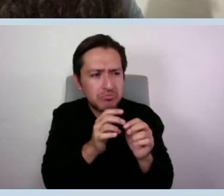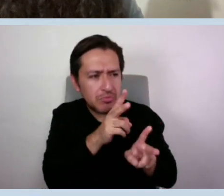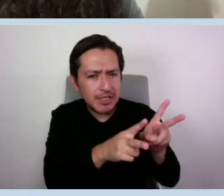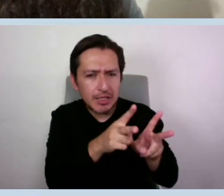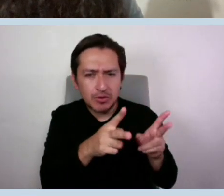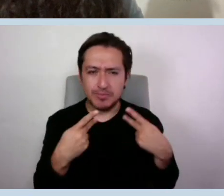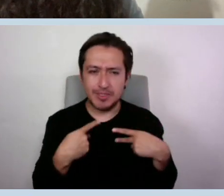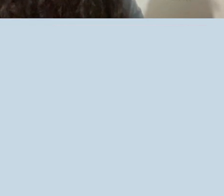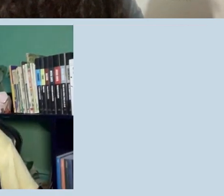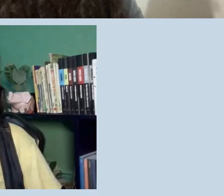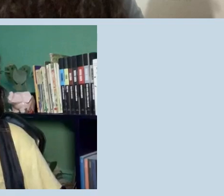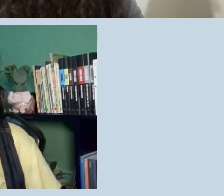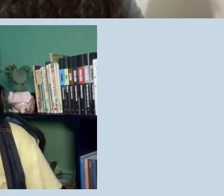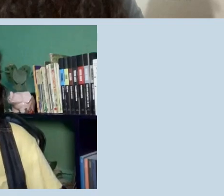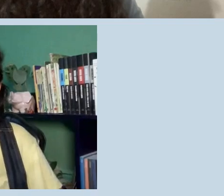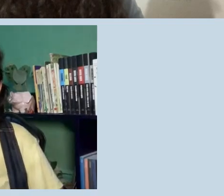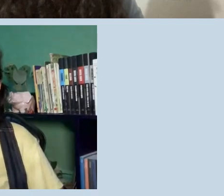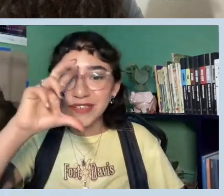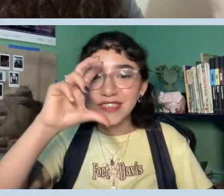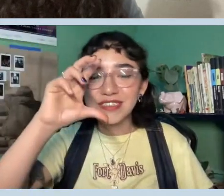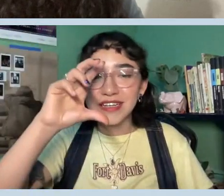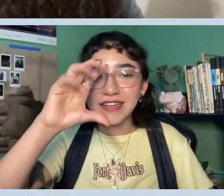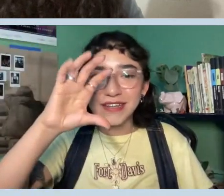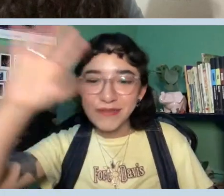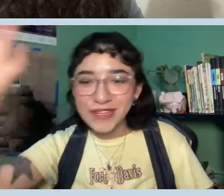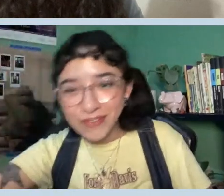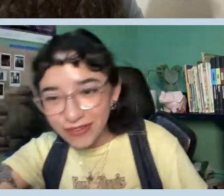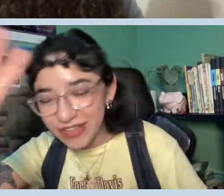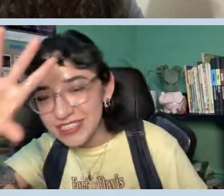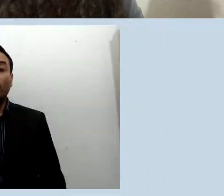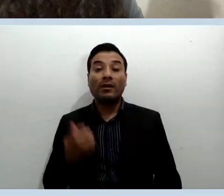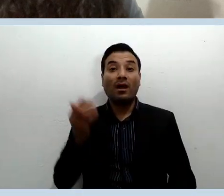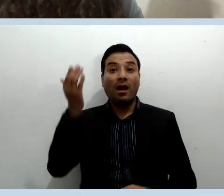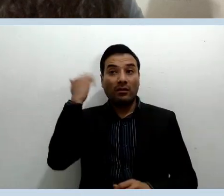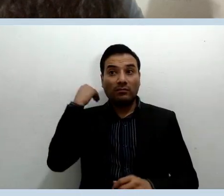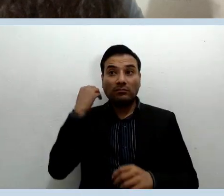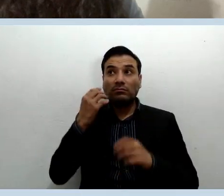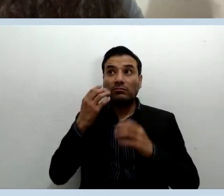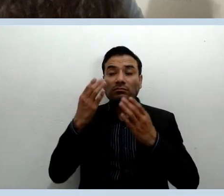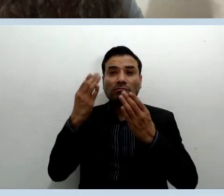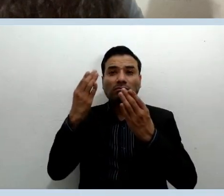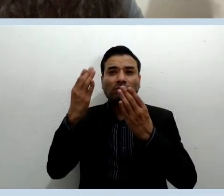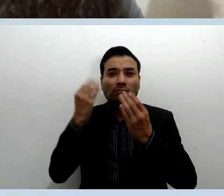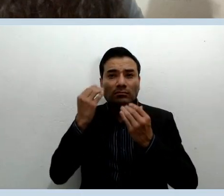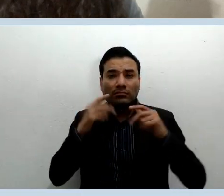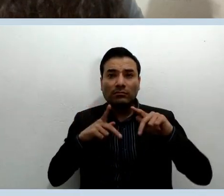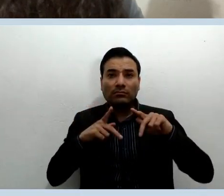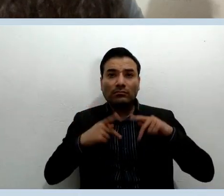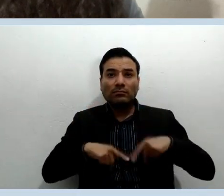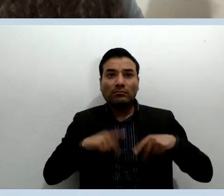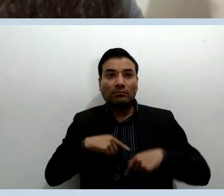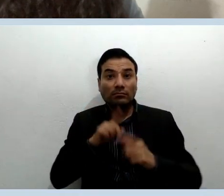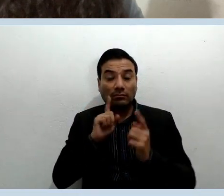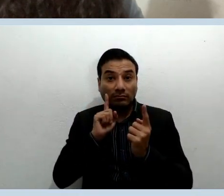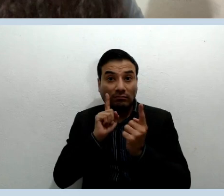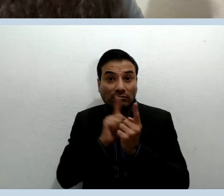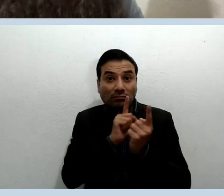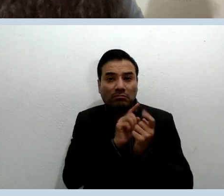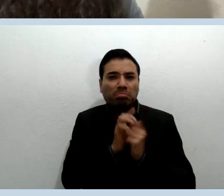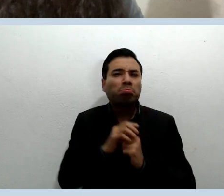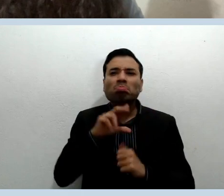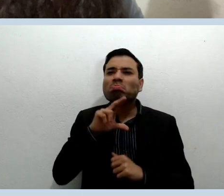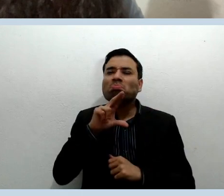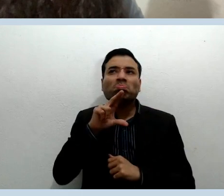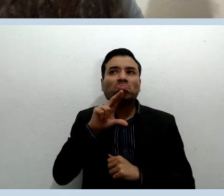decías no nos enseñan a hablar con personas de medio o de acercarnos a esas personas porque también nos hacen pensar